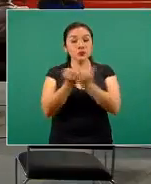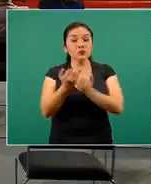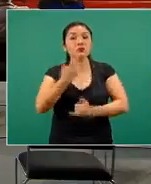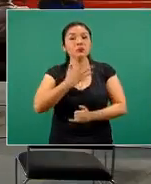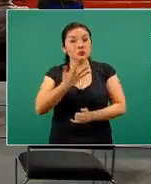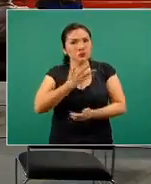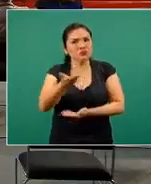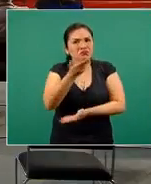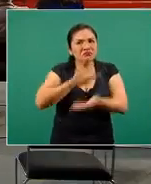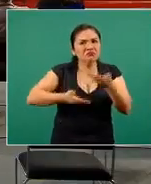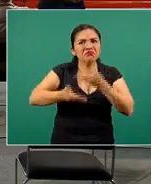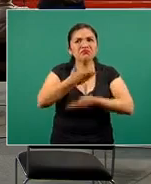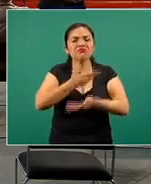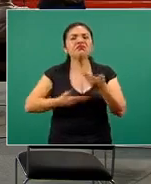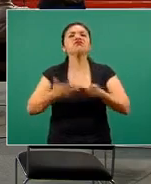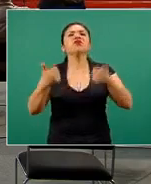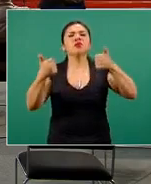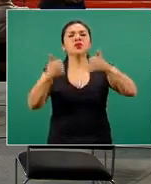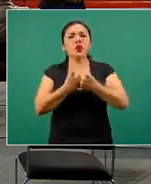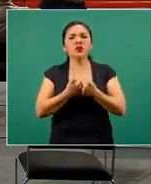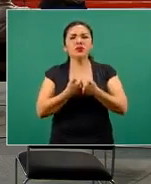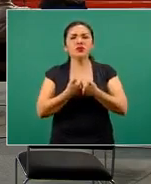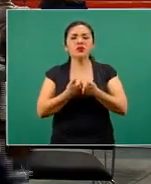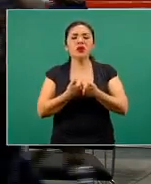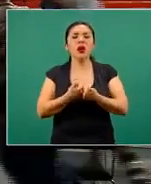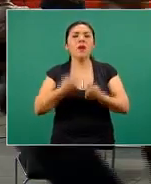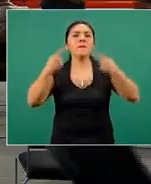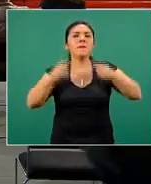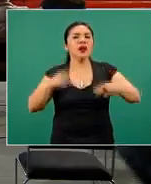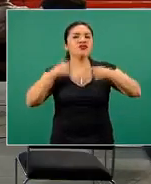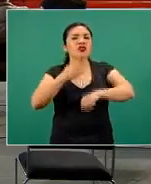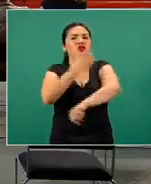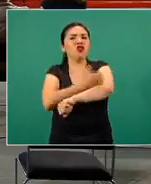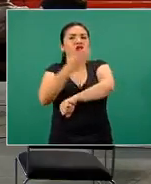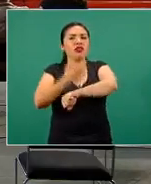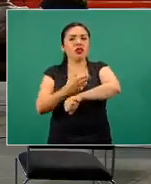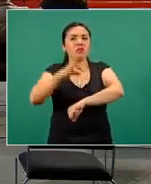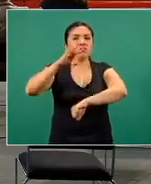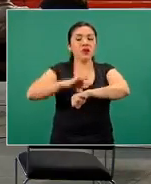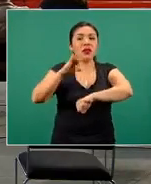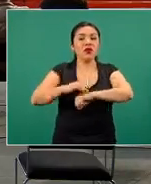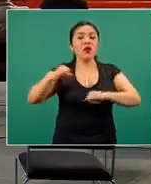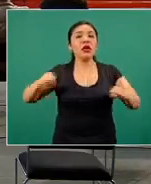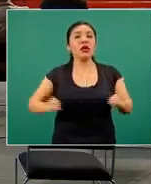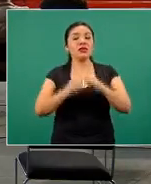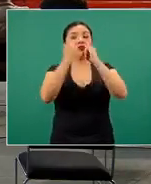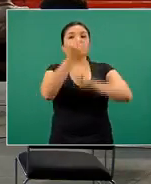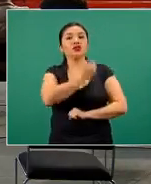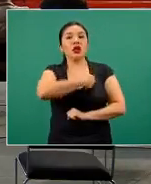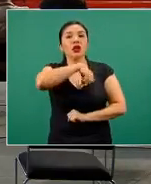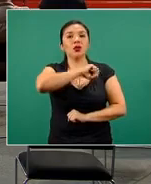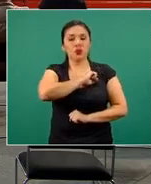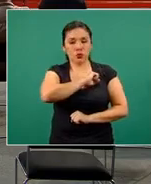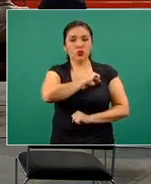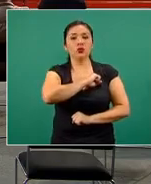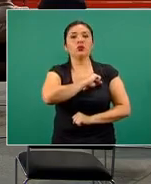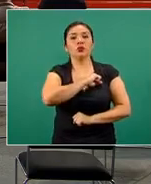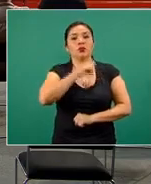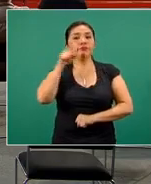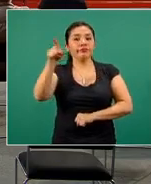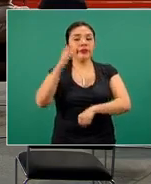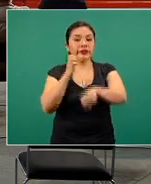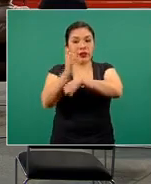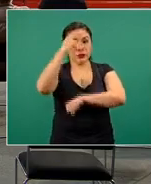diálogo con el coordinador médico del Instituto de Salud del Estado